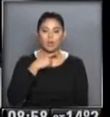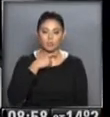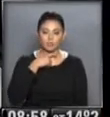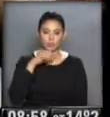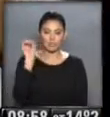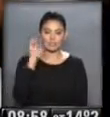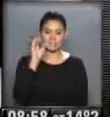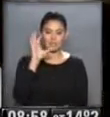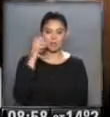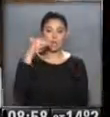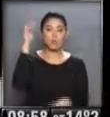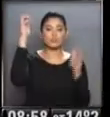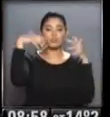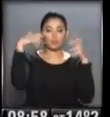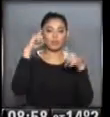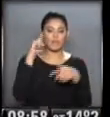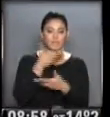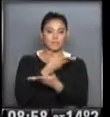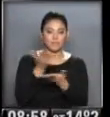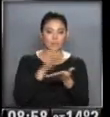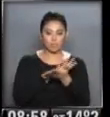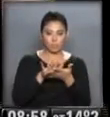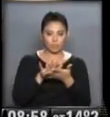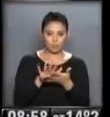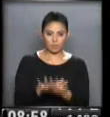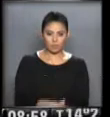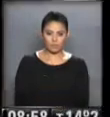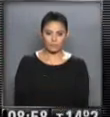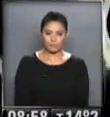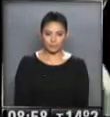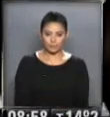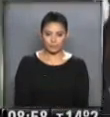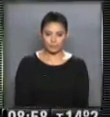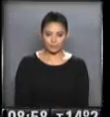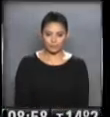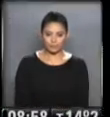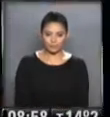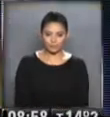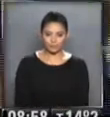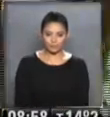nuevo video entonces de Bajo Fondo. Gracias, amor.